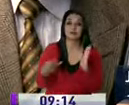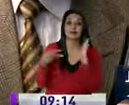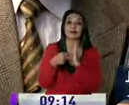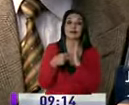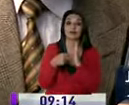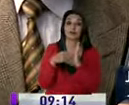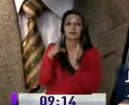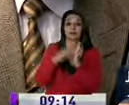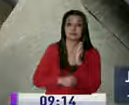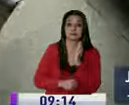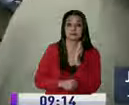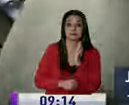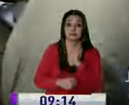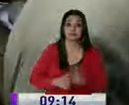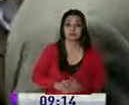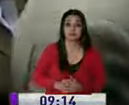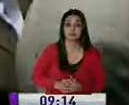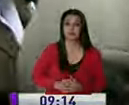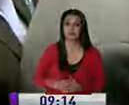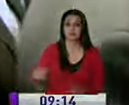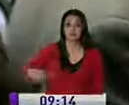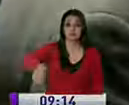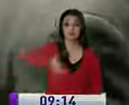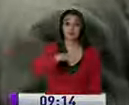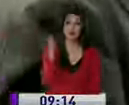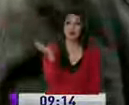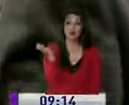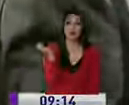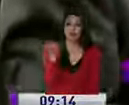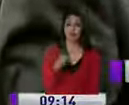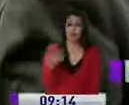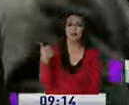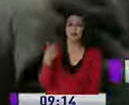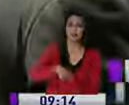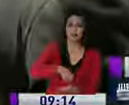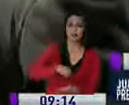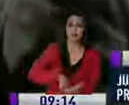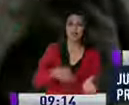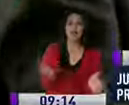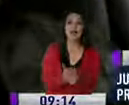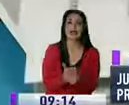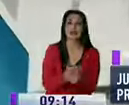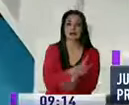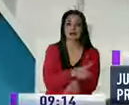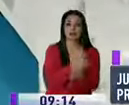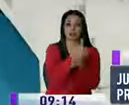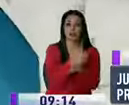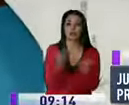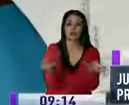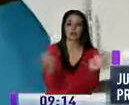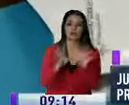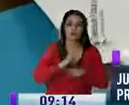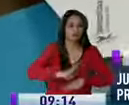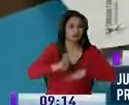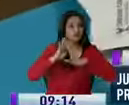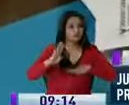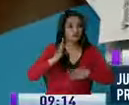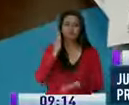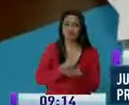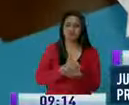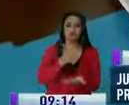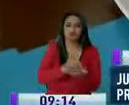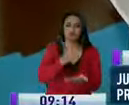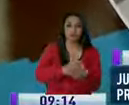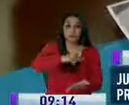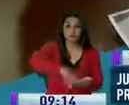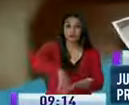para este menester. Según los afectados, ellos tendrían firmado un acta con las autoridades donde se comprometen a ya no descontar